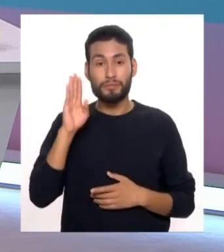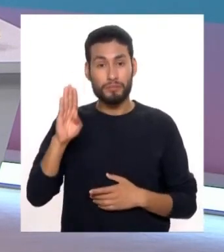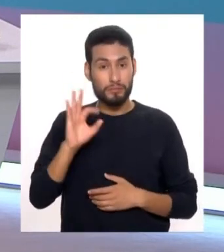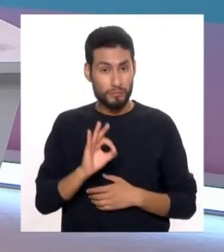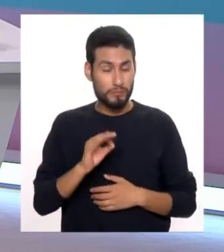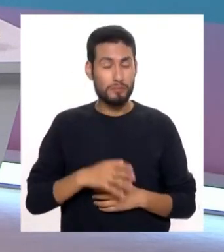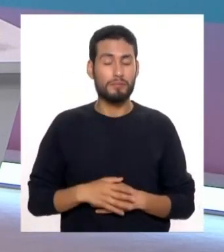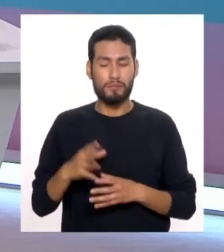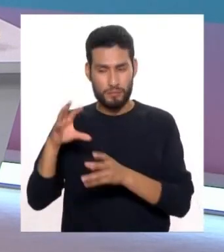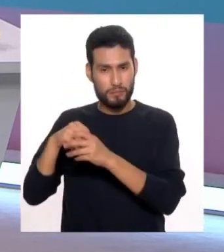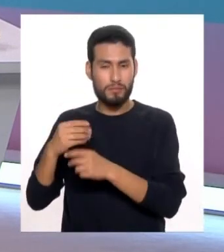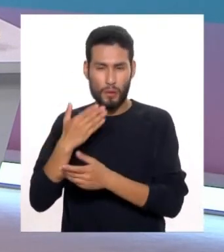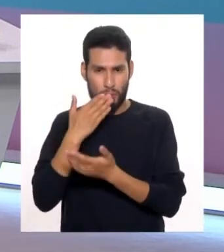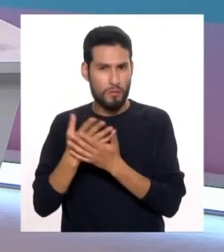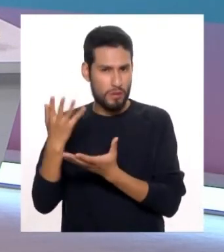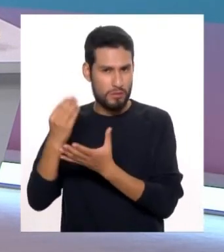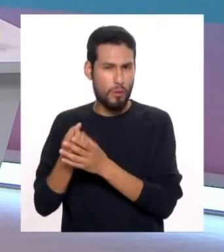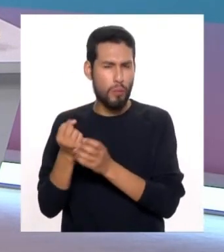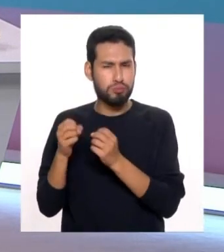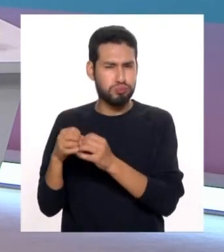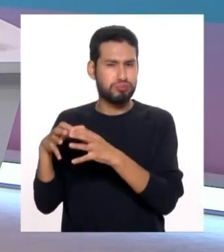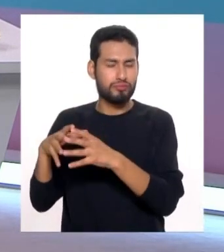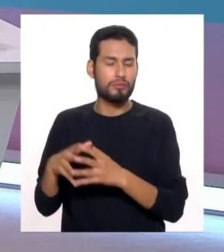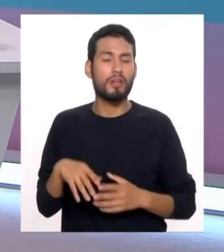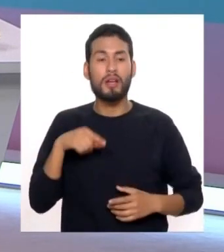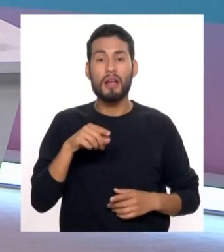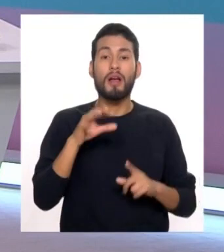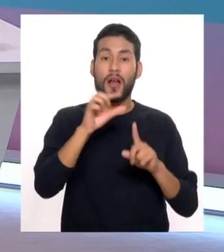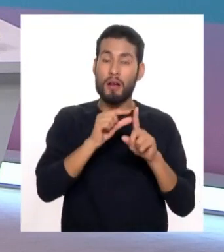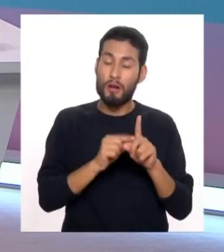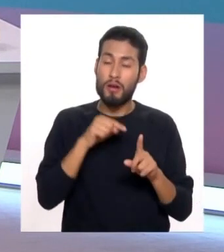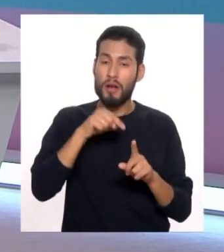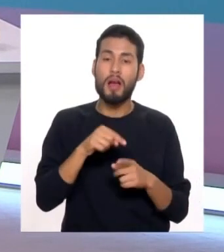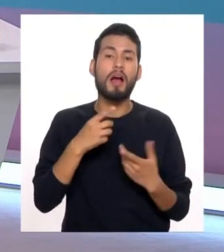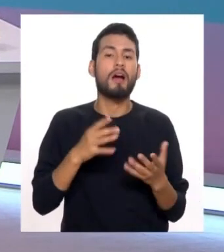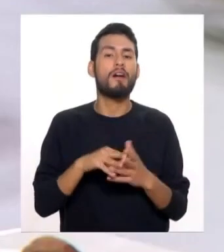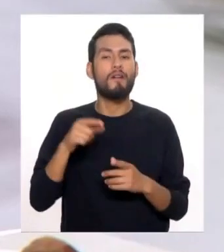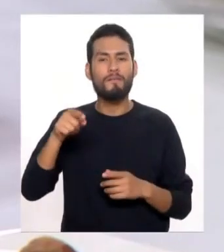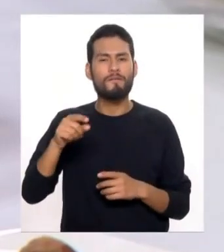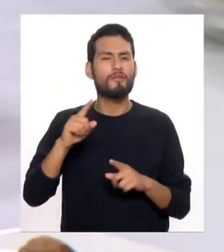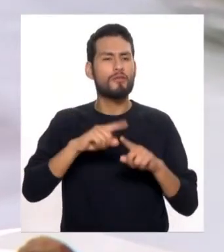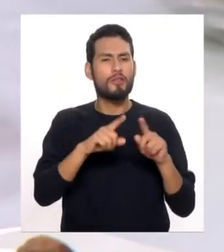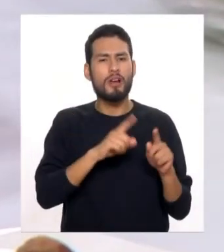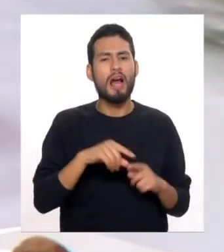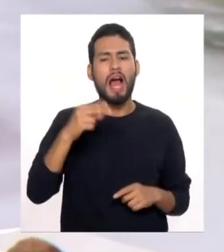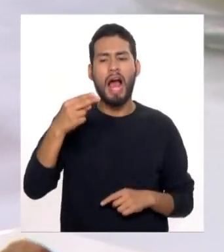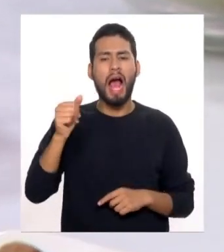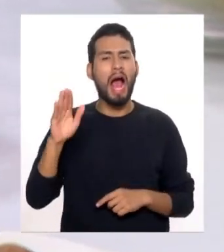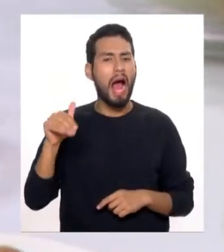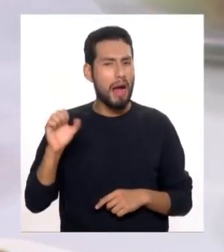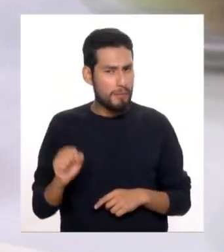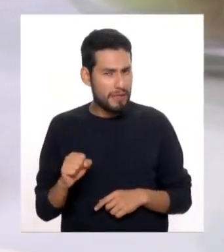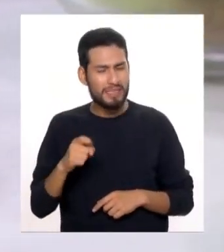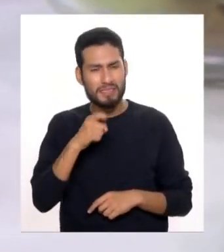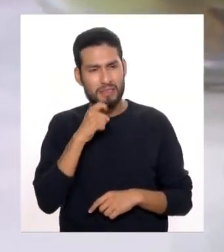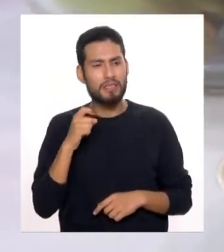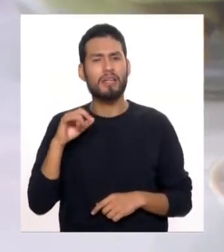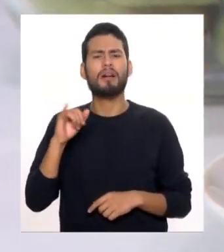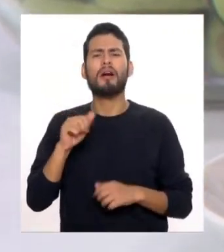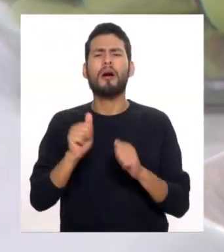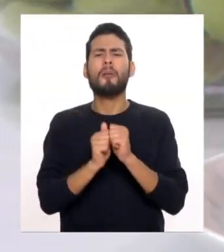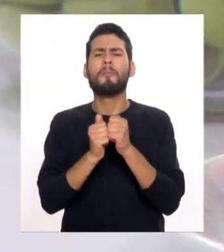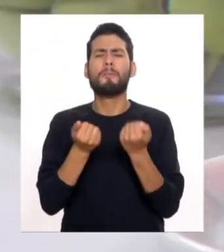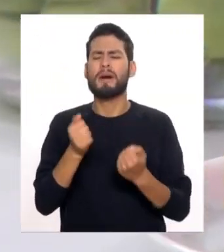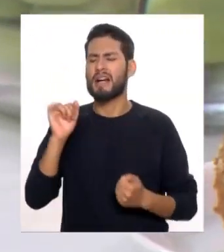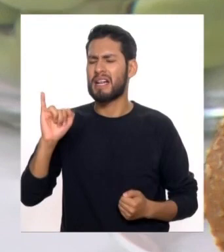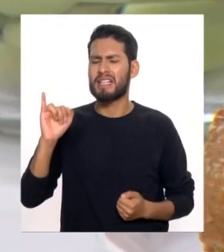B9. De las menestras, lentejas, frijoles, las habas secas, pan integral. ¿Y por qué el pan integral? Porque